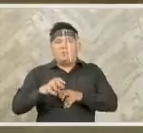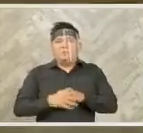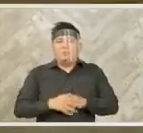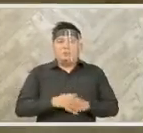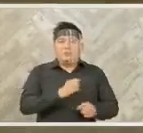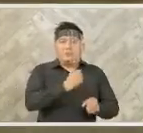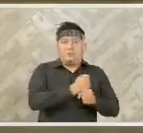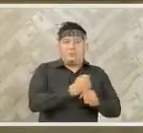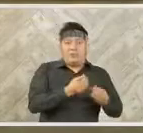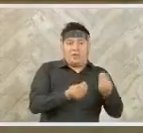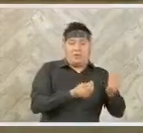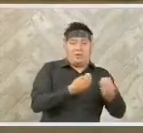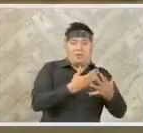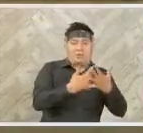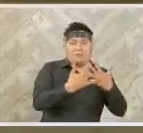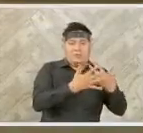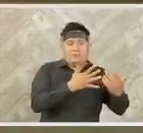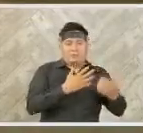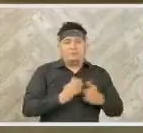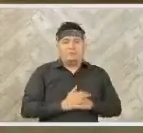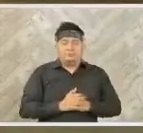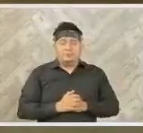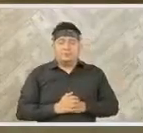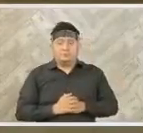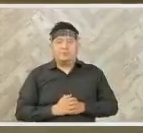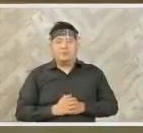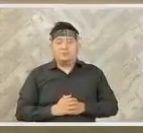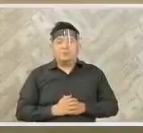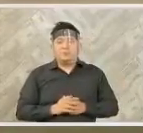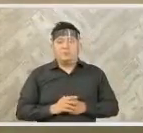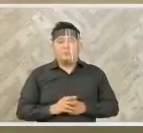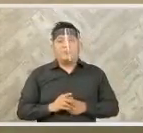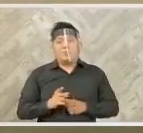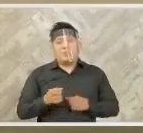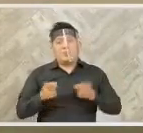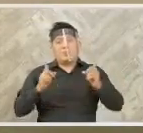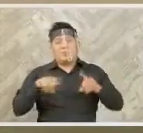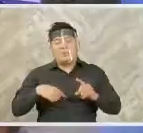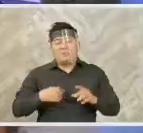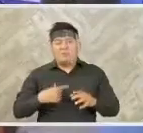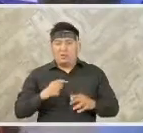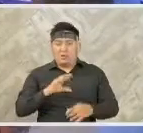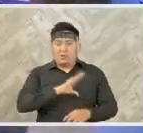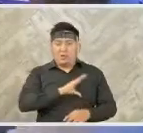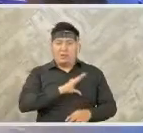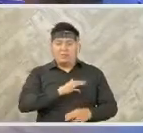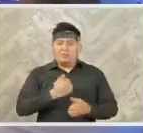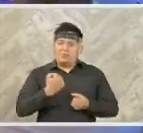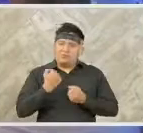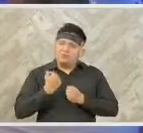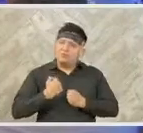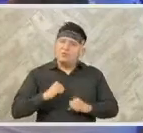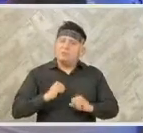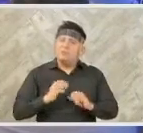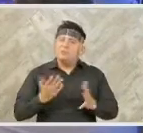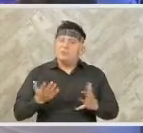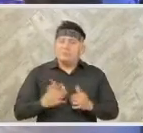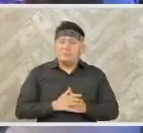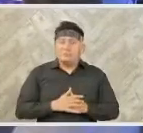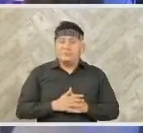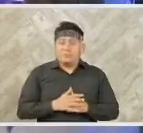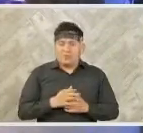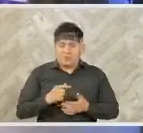manufactura. Otro de los esfuerzos que se hizo desde la alcaldía es, se hizo un convenio a través